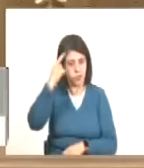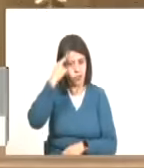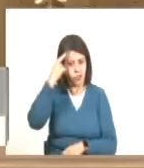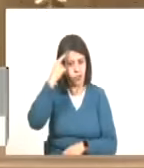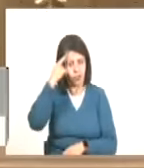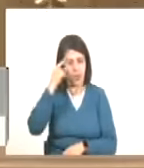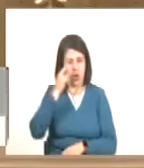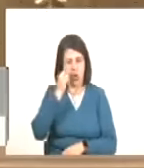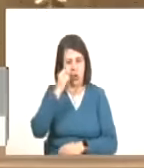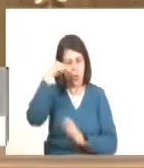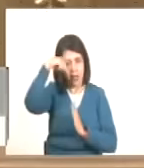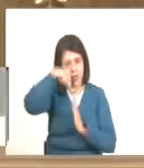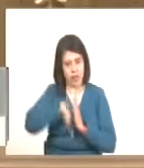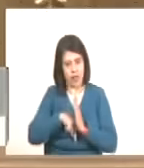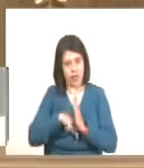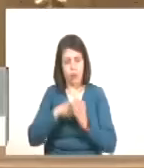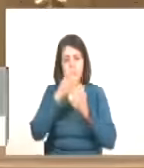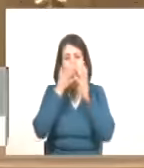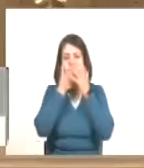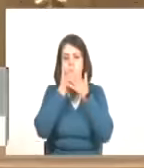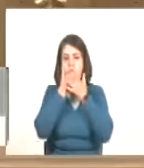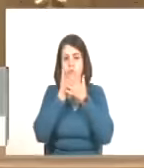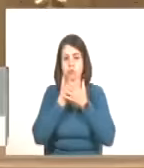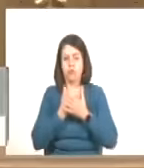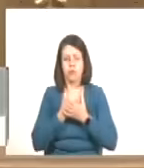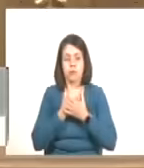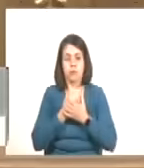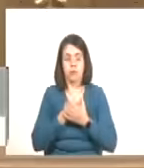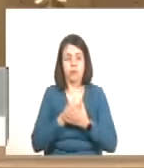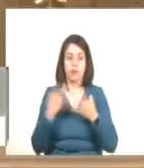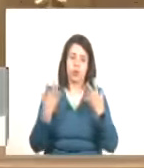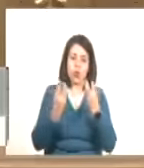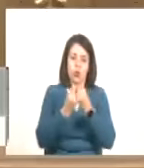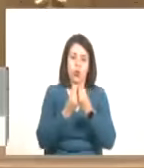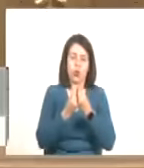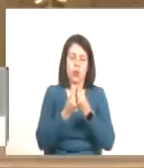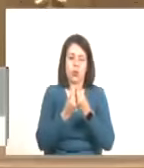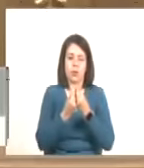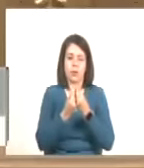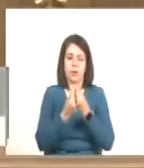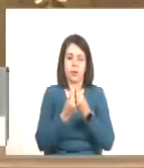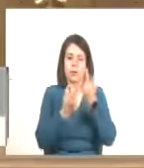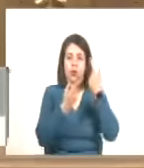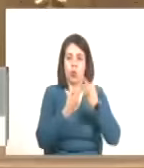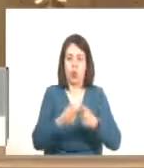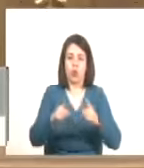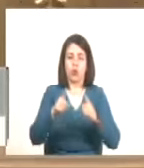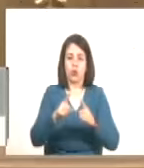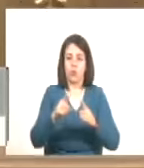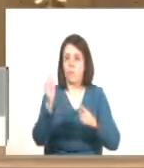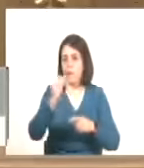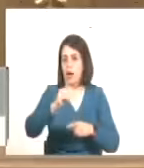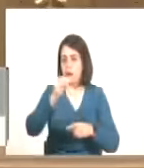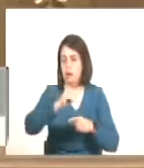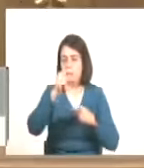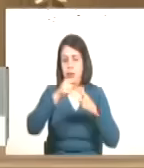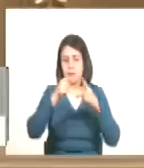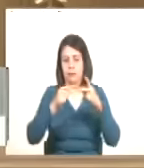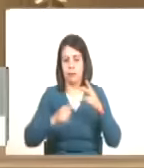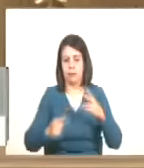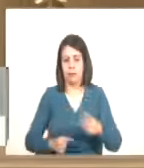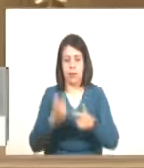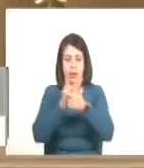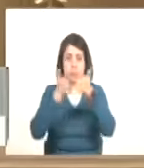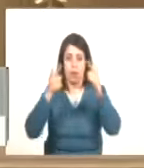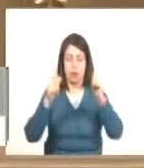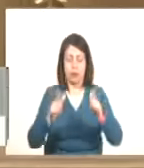de aquel guerrillero barbudo, que junto a otros cuantos más logró